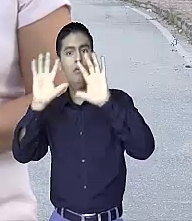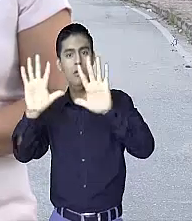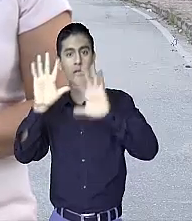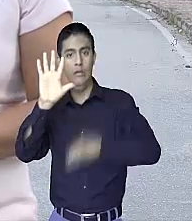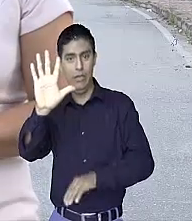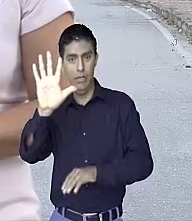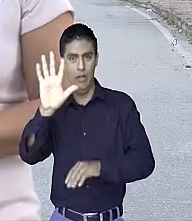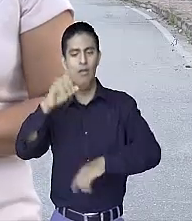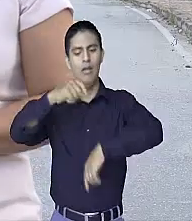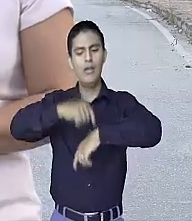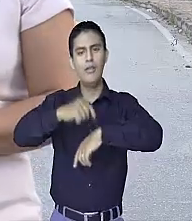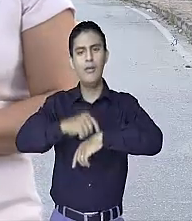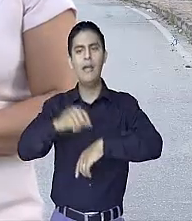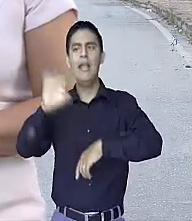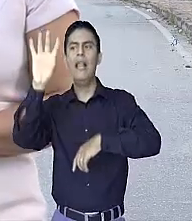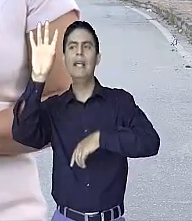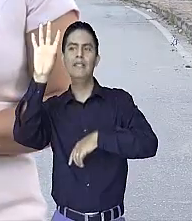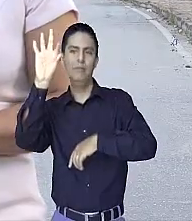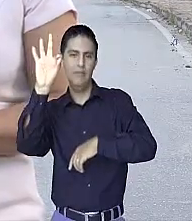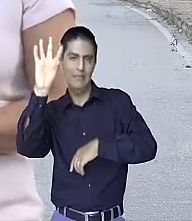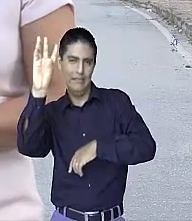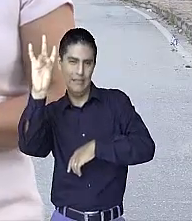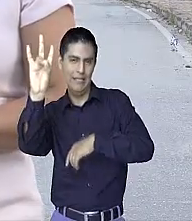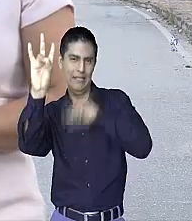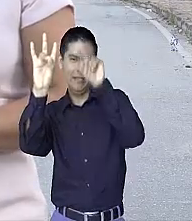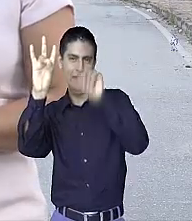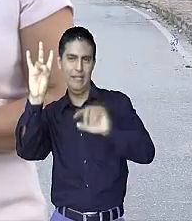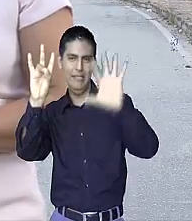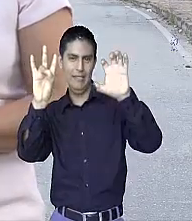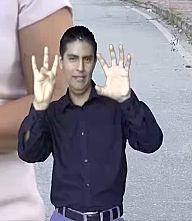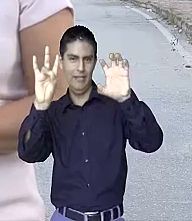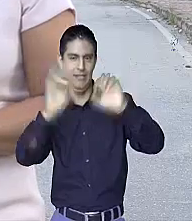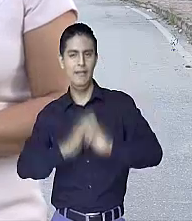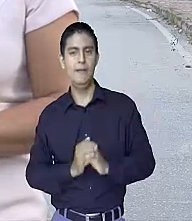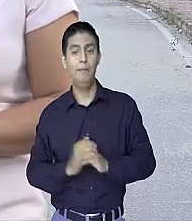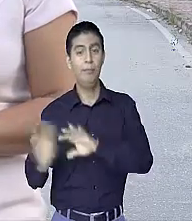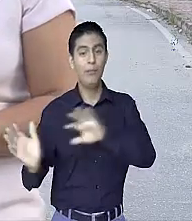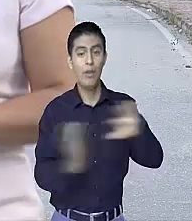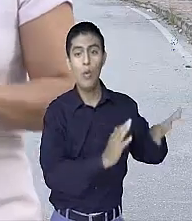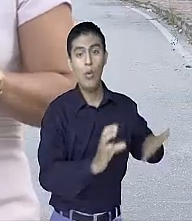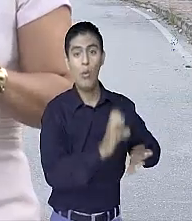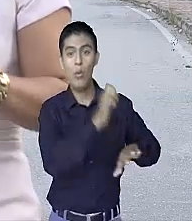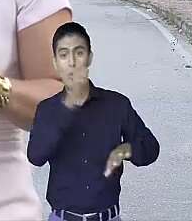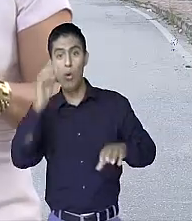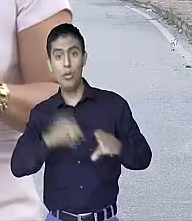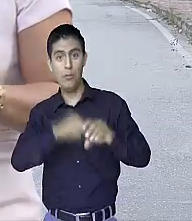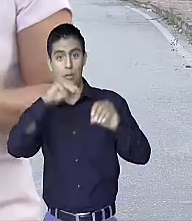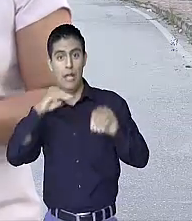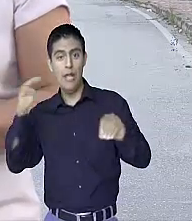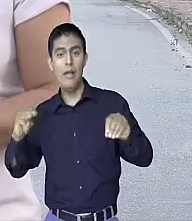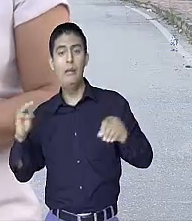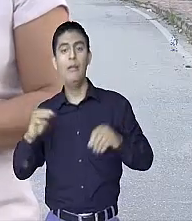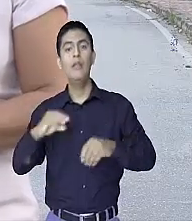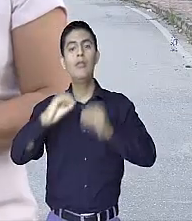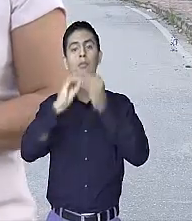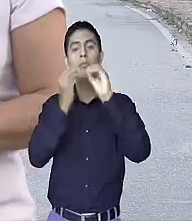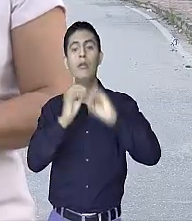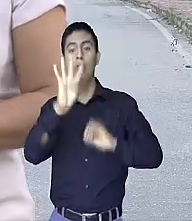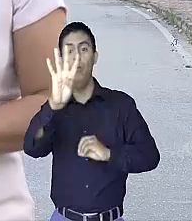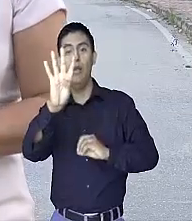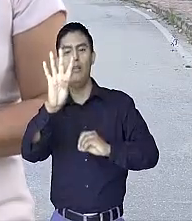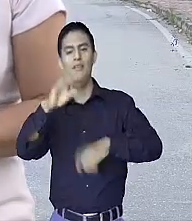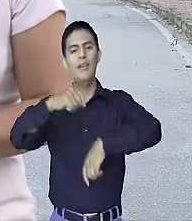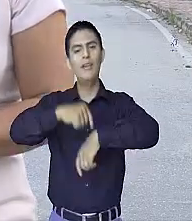de 19 horas con 15 minutos. En Lago Sistema, Canal 4, señal por cable en el horario